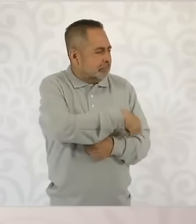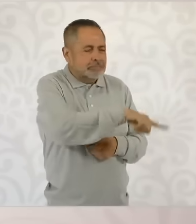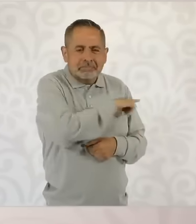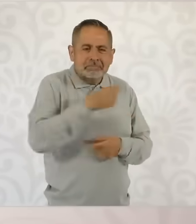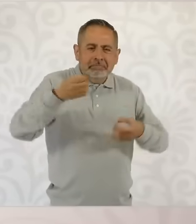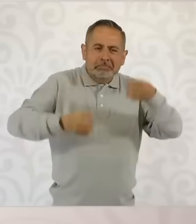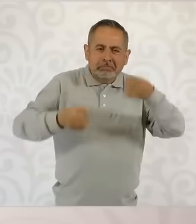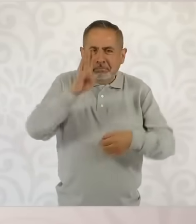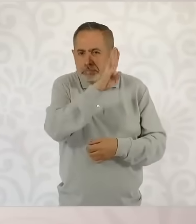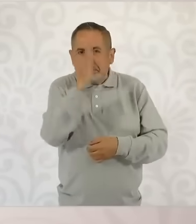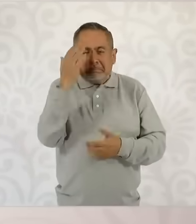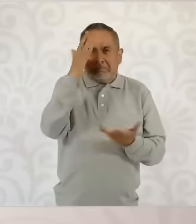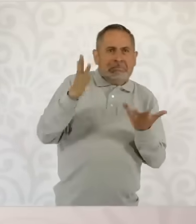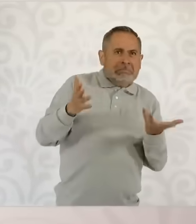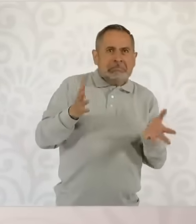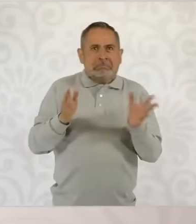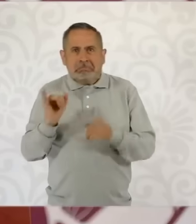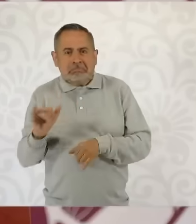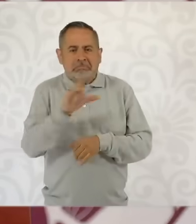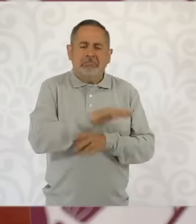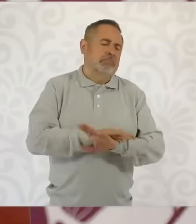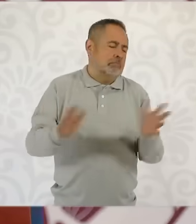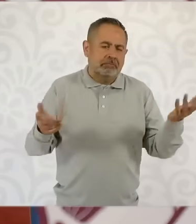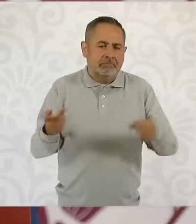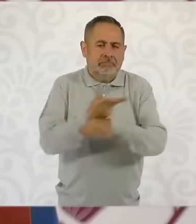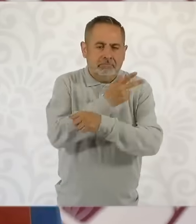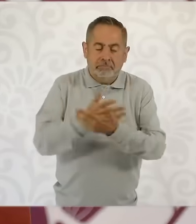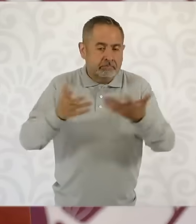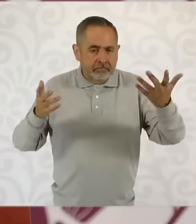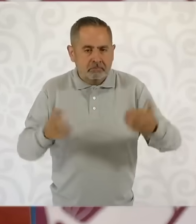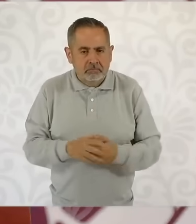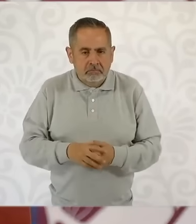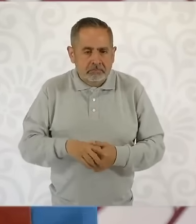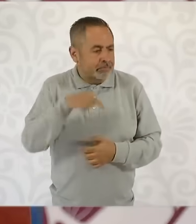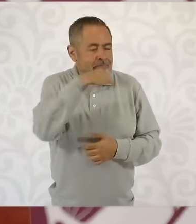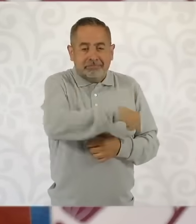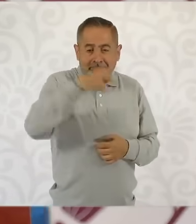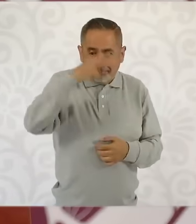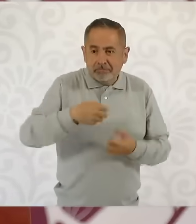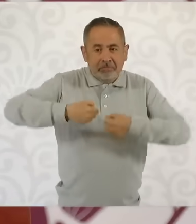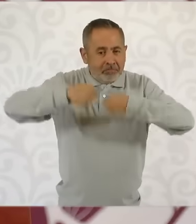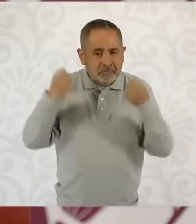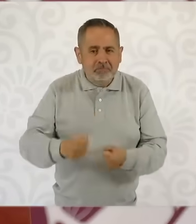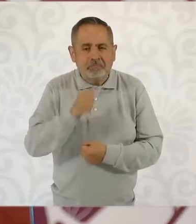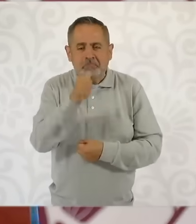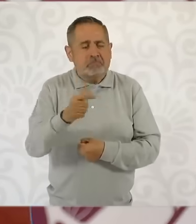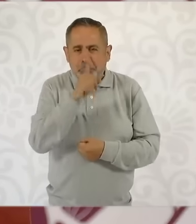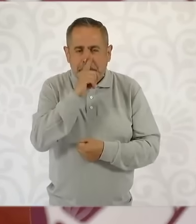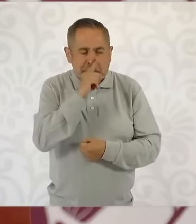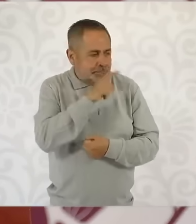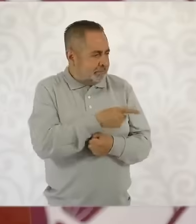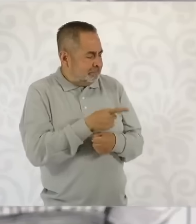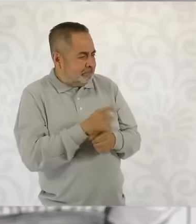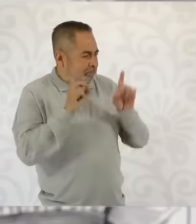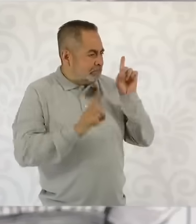situación de no conocer en realidad qué puede pasar, ¿no? No hay una seguridad jurídica nunca,